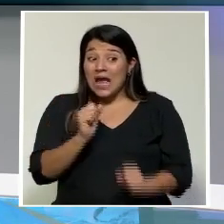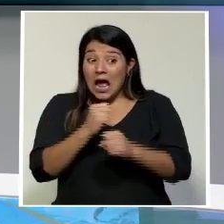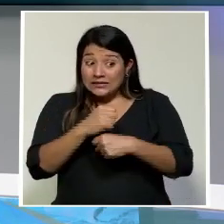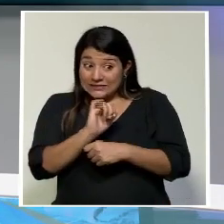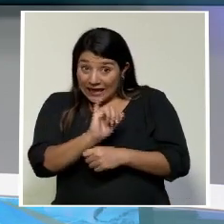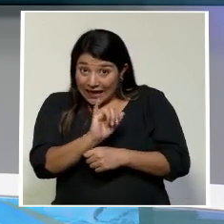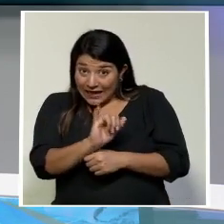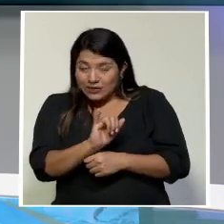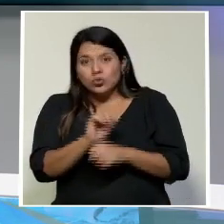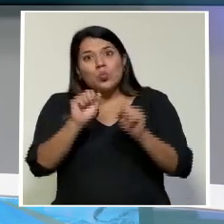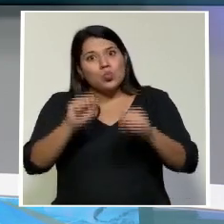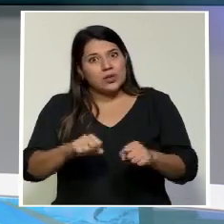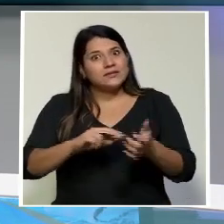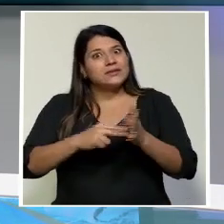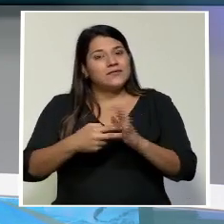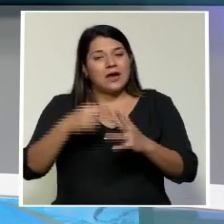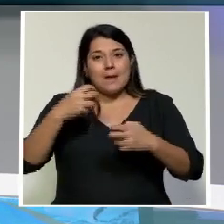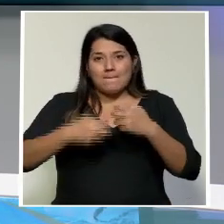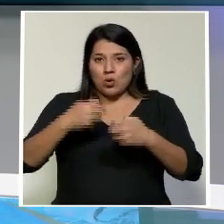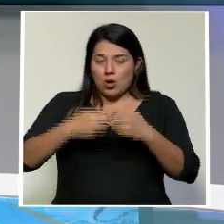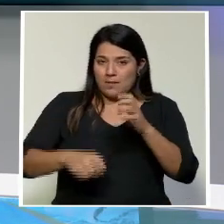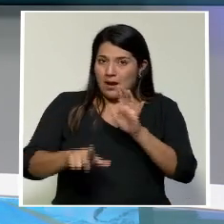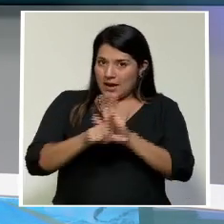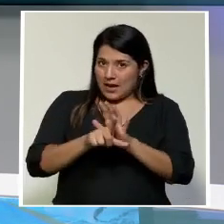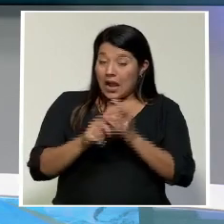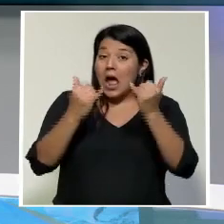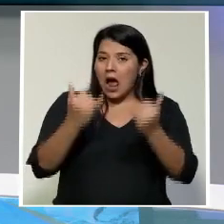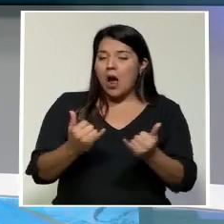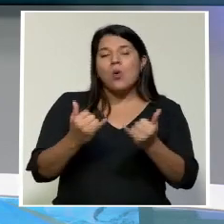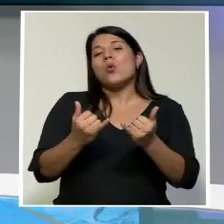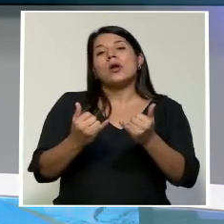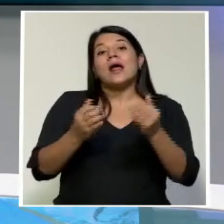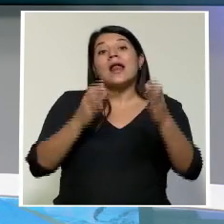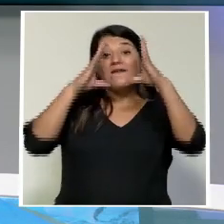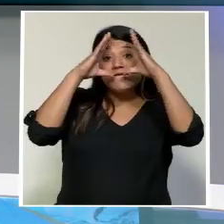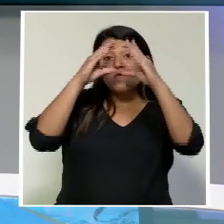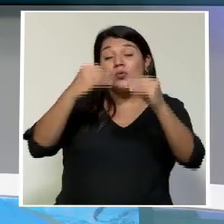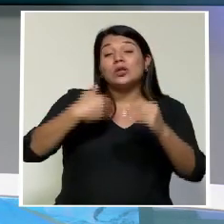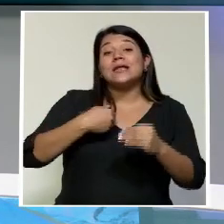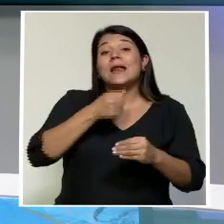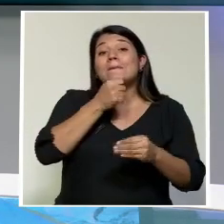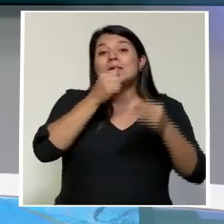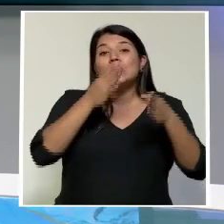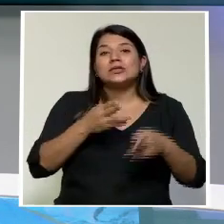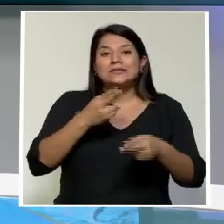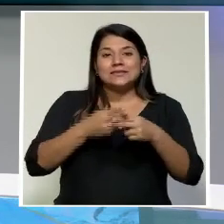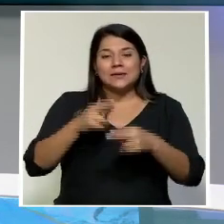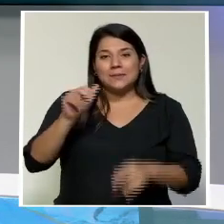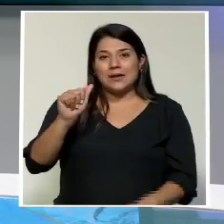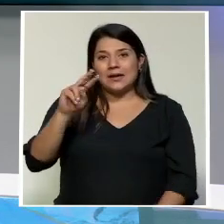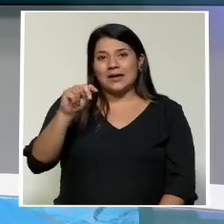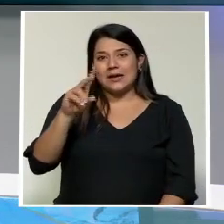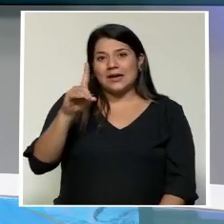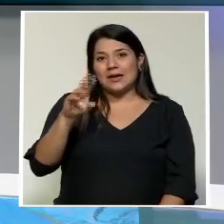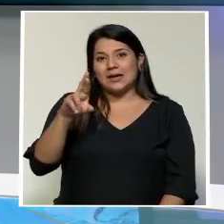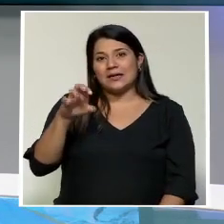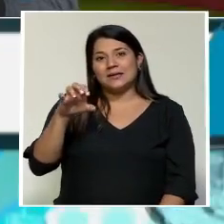podría ocasionar problemas legales. El detalle de esta información lo tiene el periodista Andrés Ortiz. Andrés, muy buenas noches. Adelante.